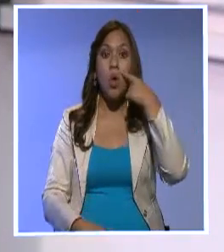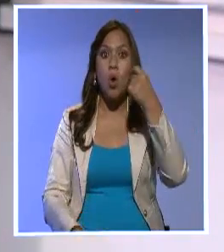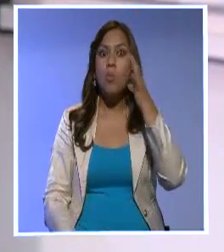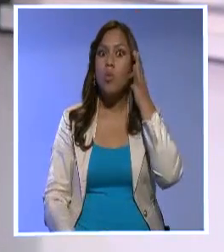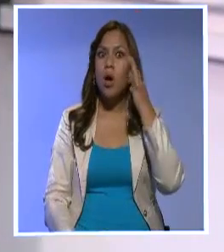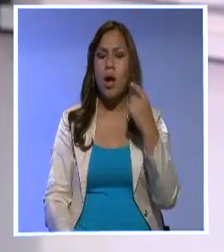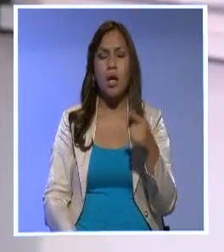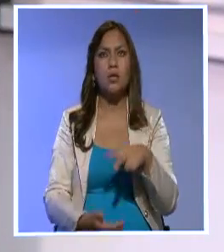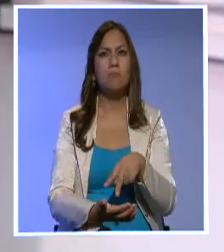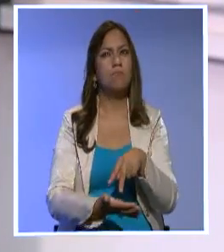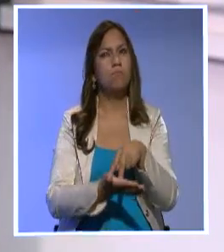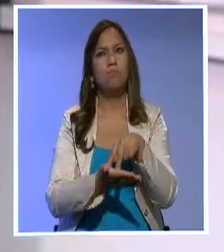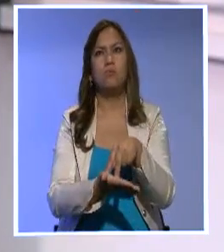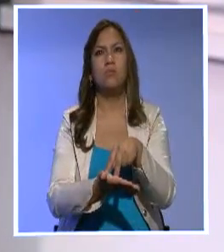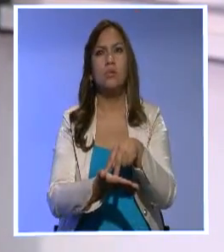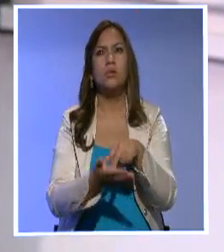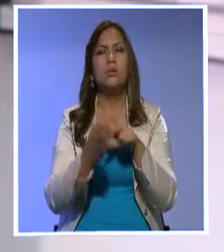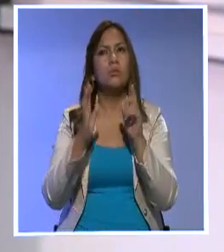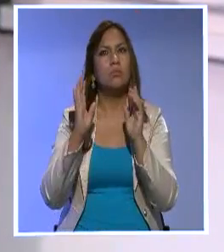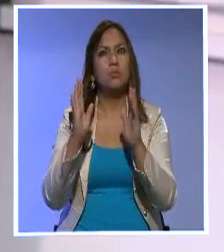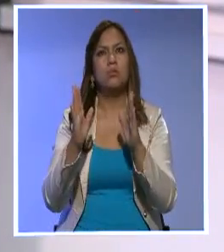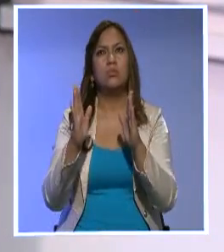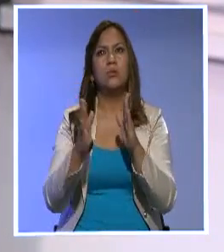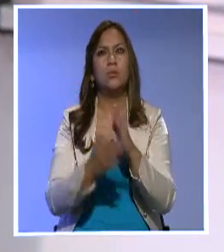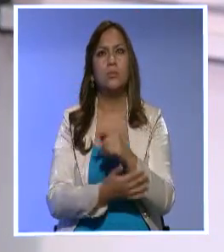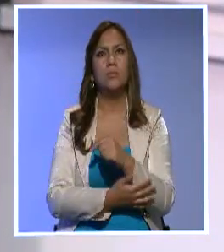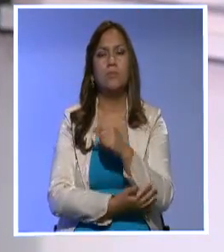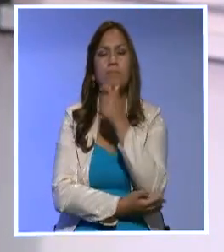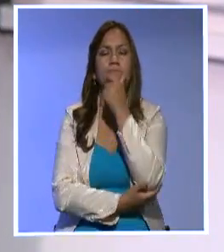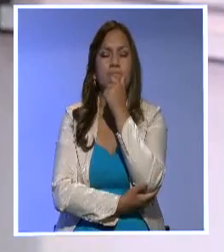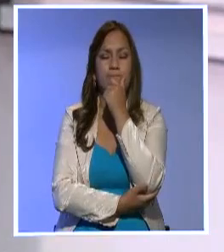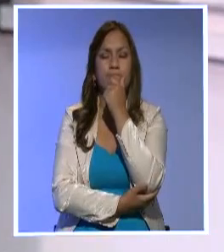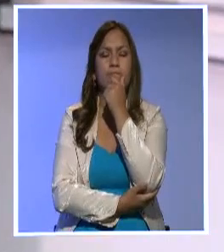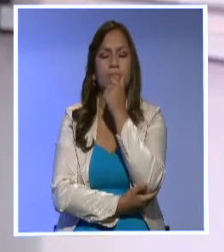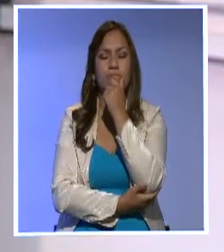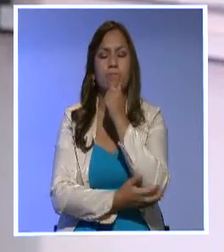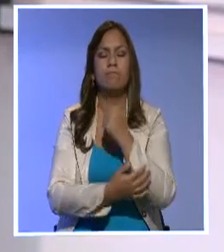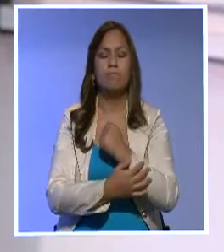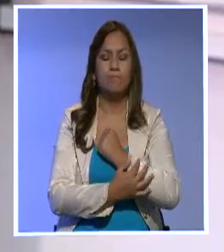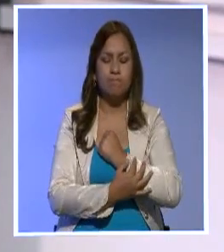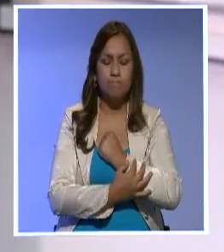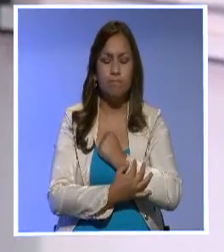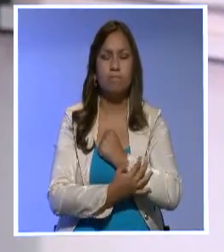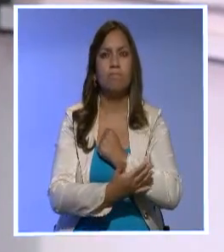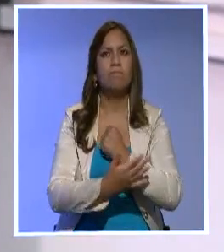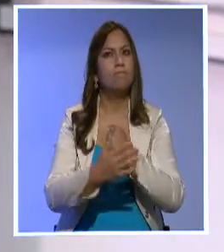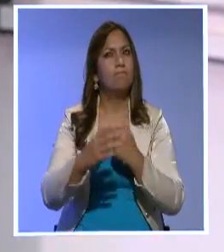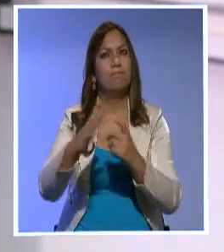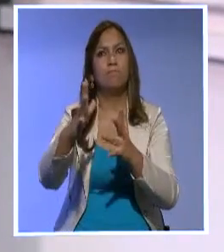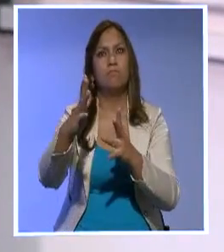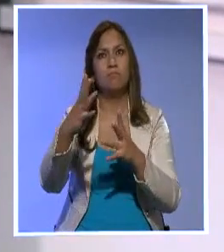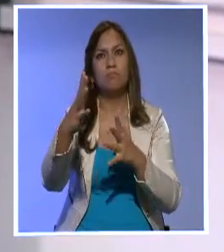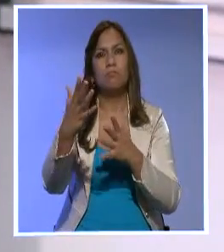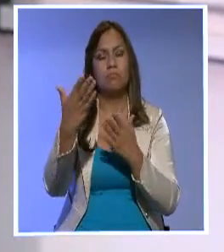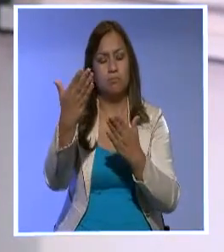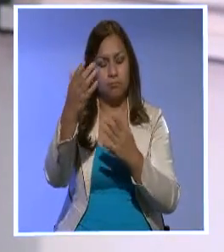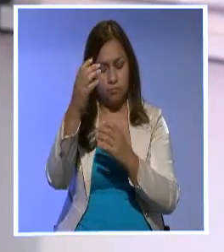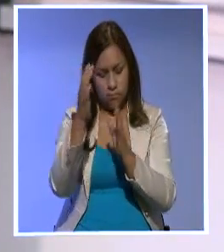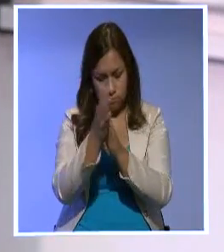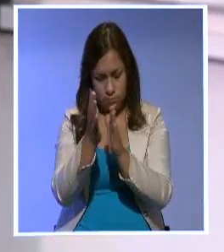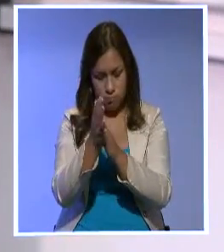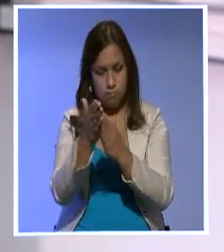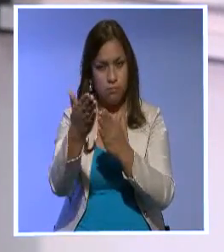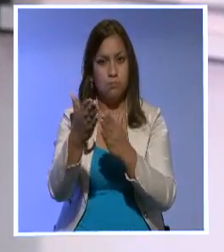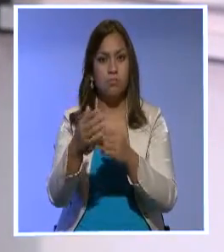moverse un solo centímetro todo el tiempo estuvieron elevando no solamente consignas sino también aquellas frases